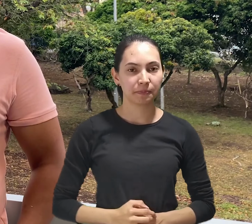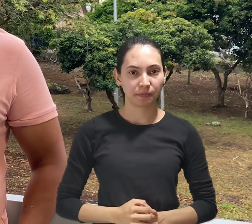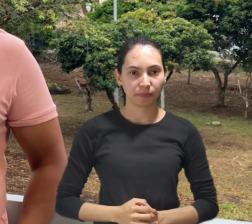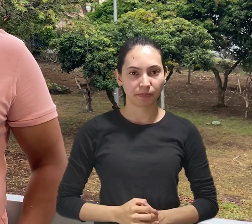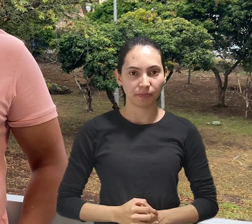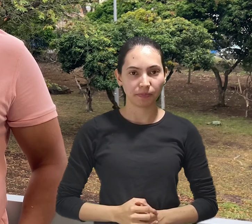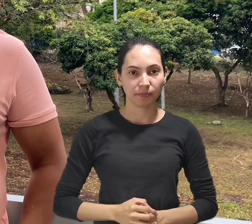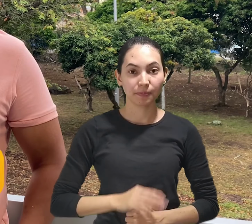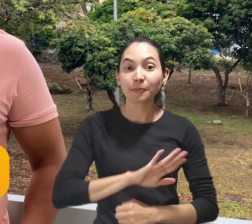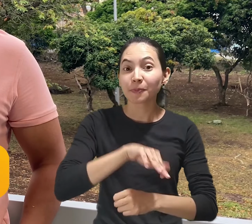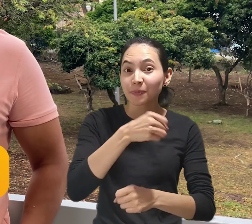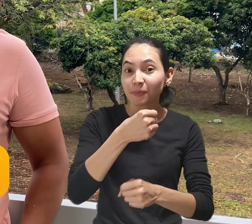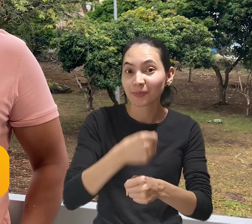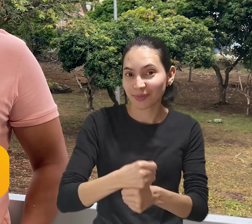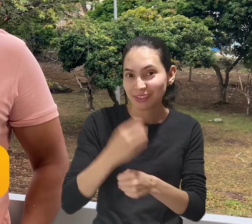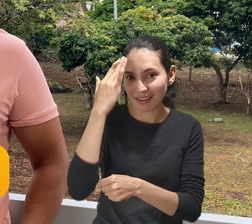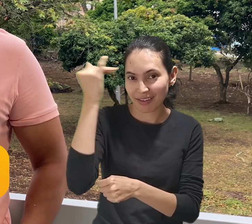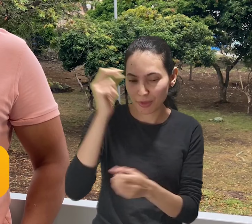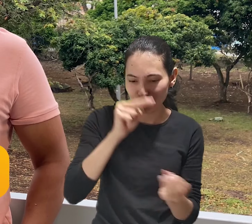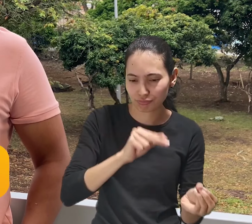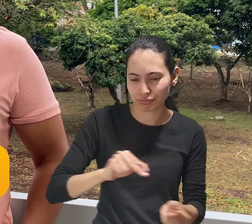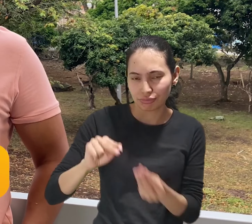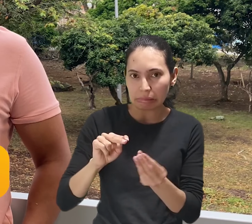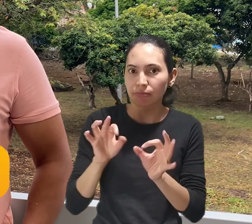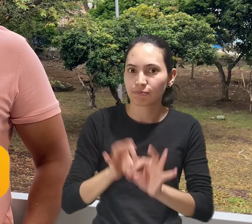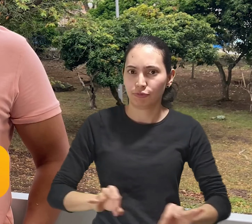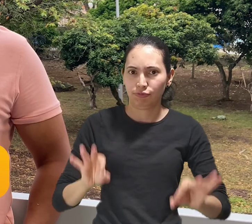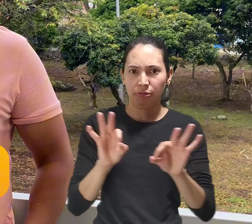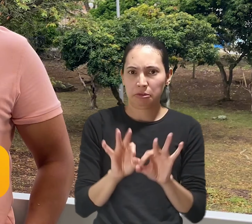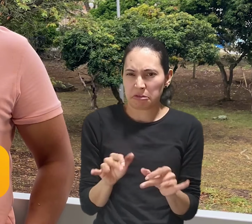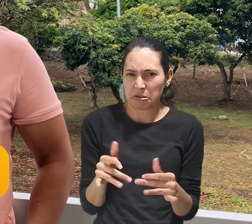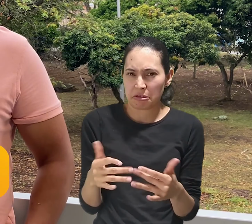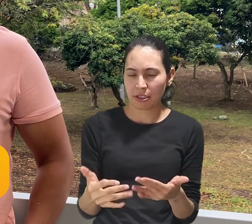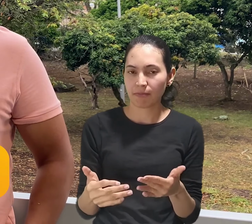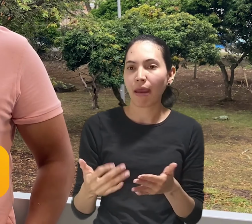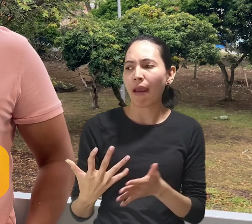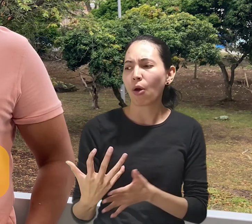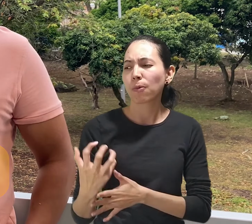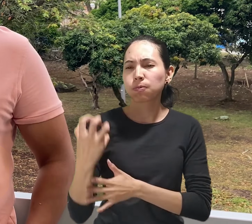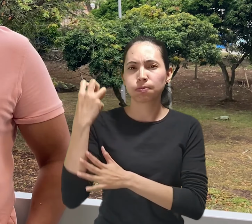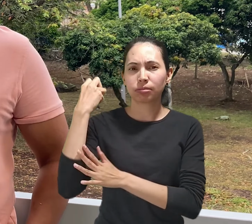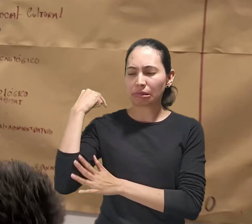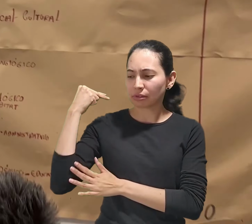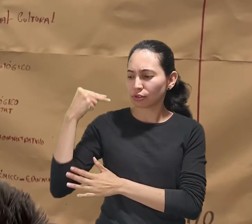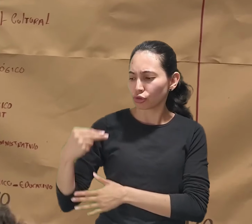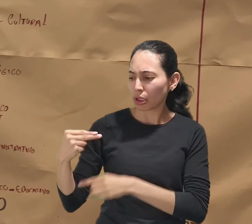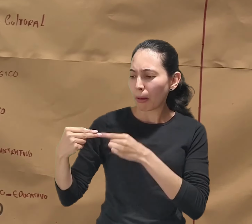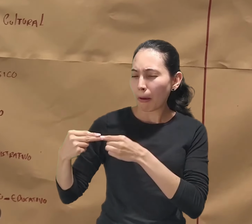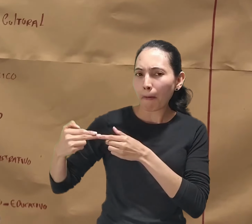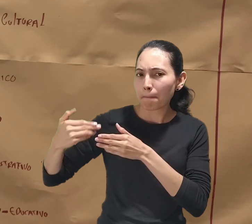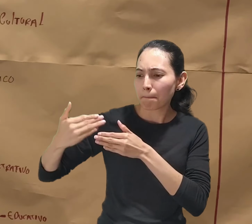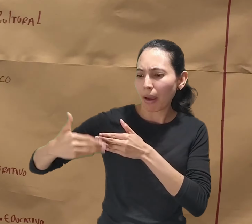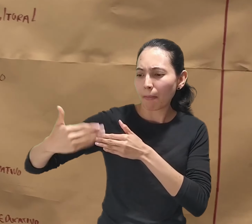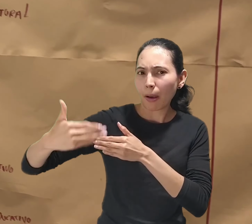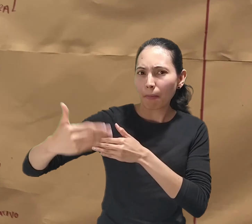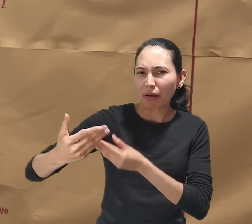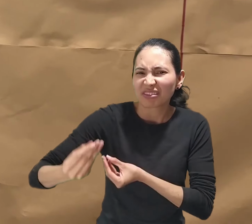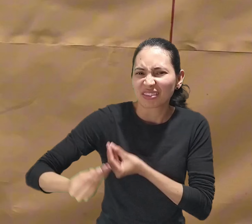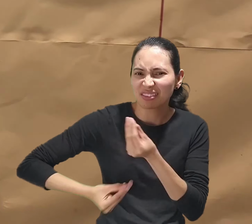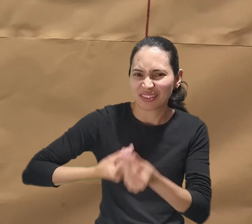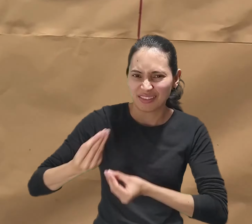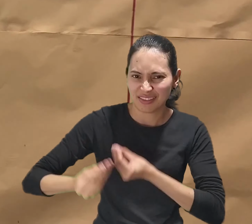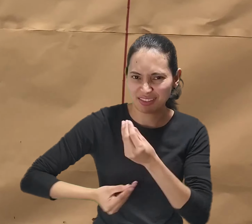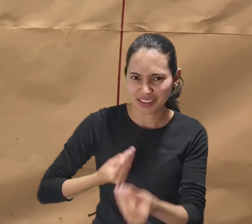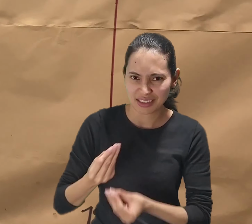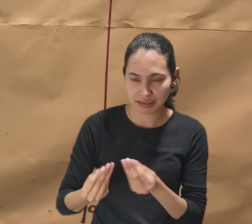gestión educativa en términos de prospectiva es importante cuando se puede reconocer los momentos previos, qué se ha